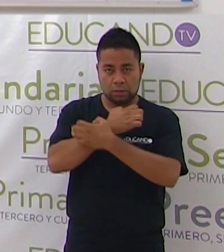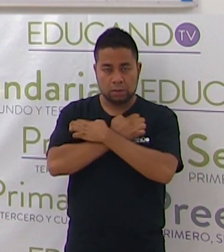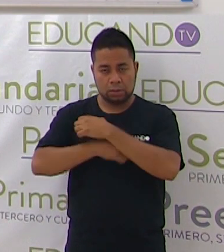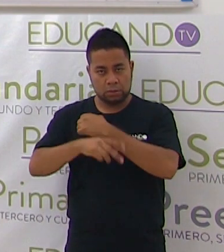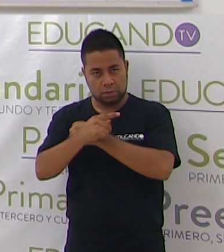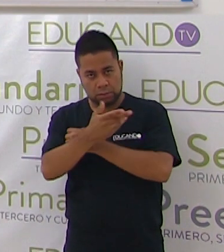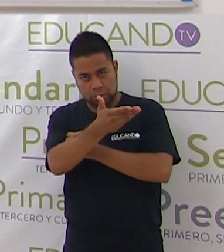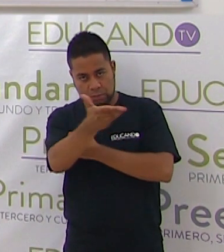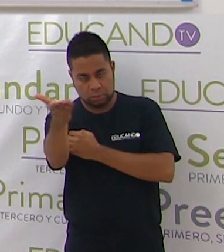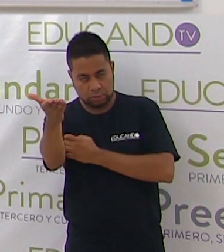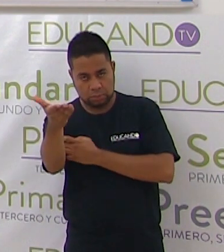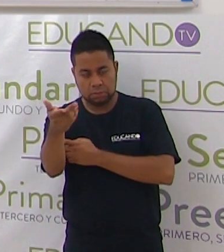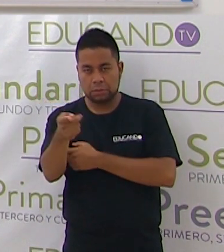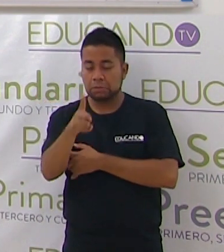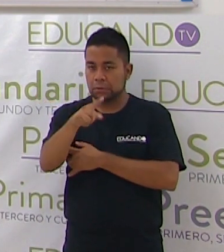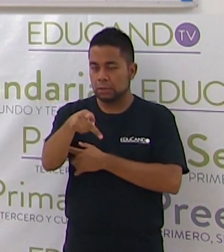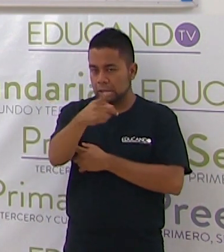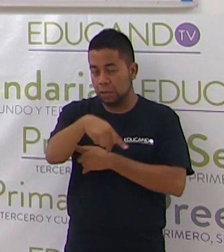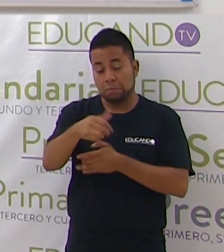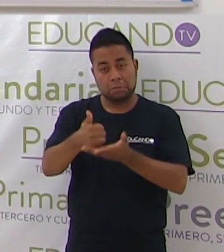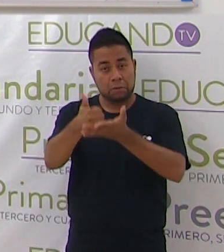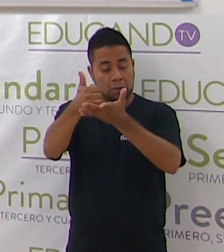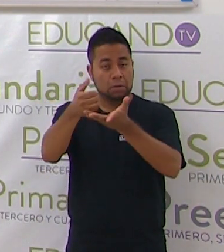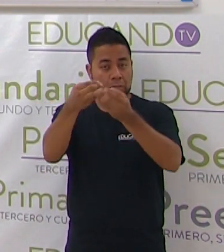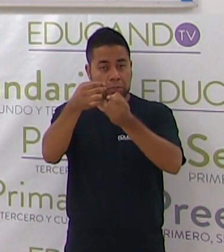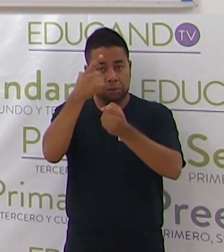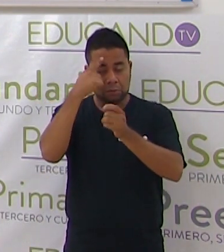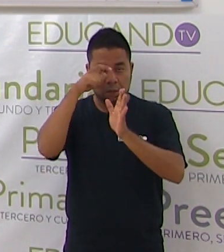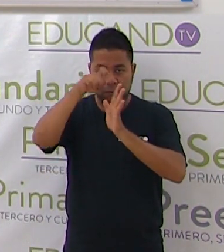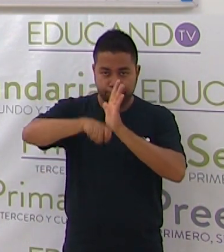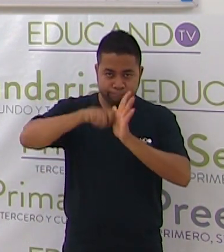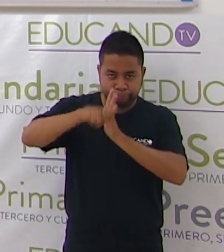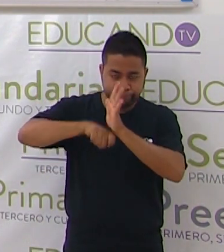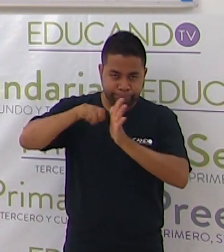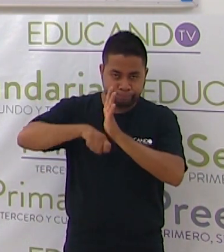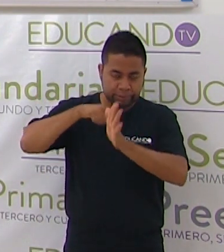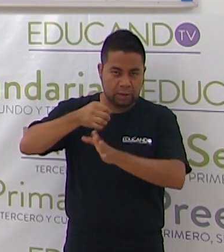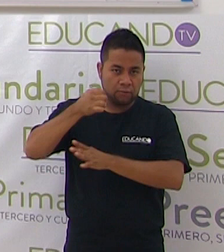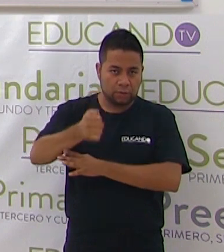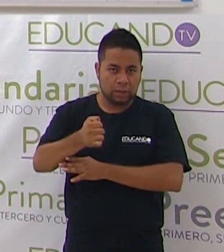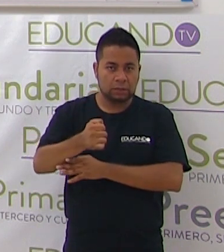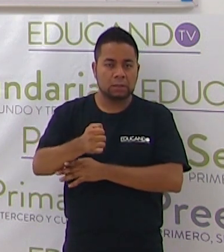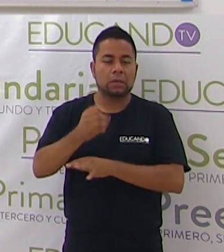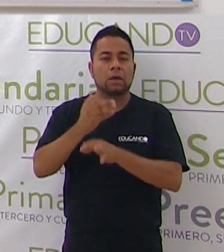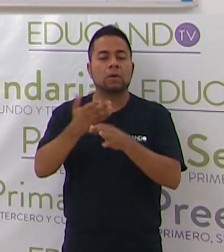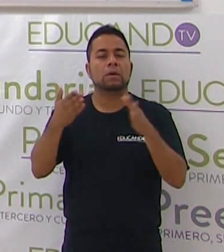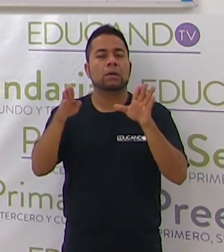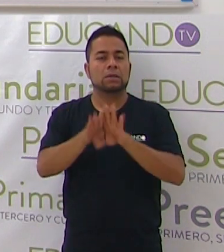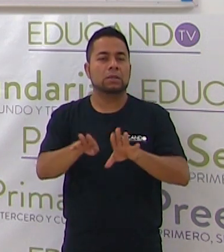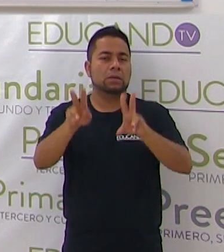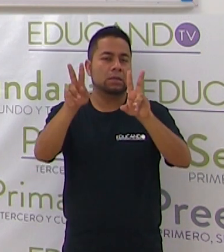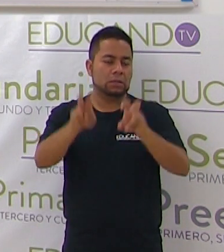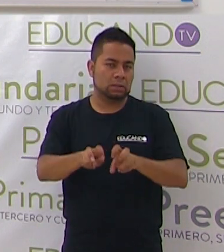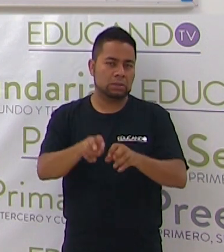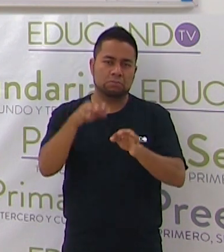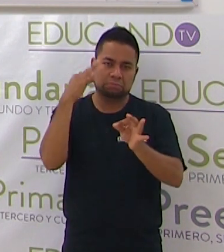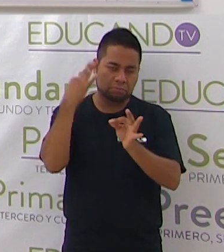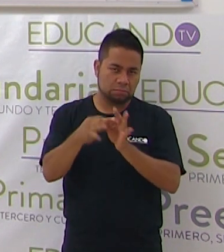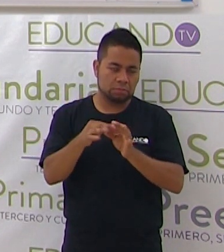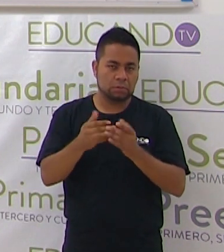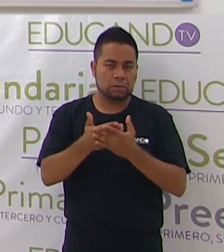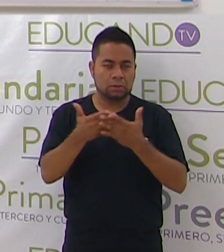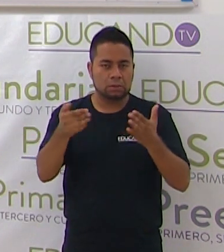TV. Sin ellos no sería posible todos estos programas. Cerramos este tema y por